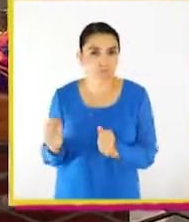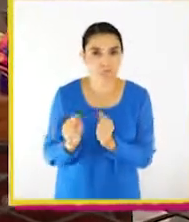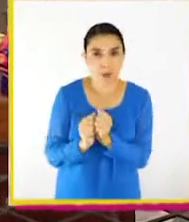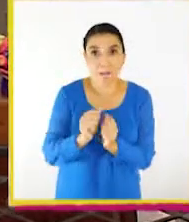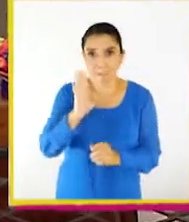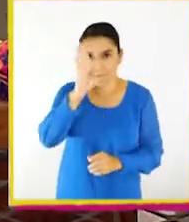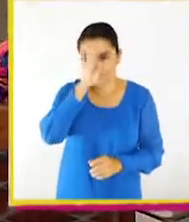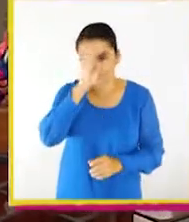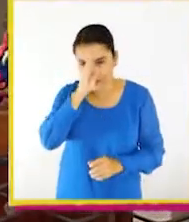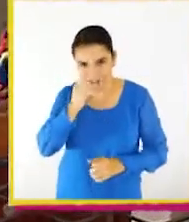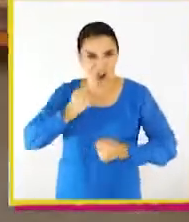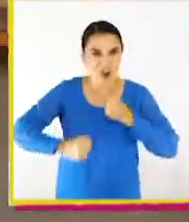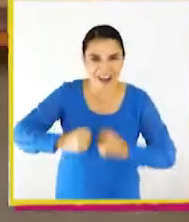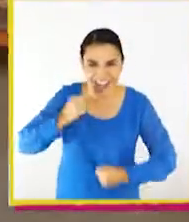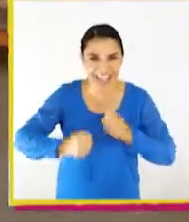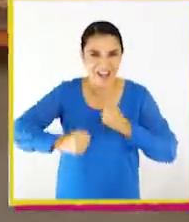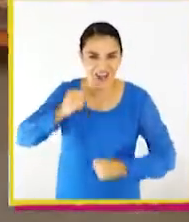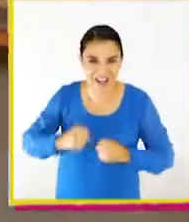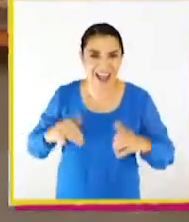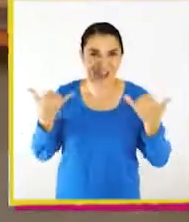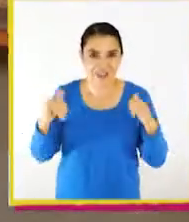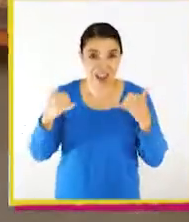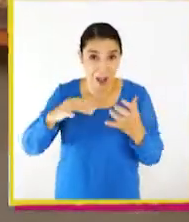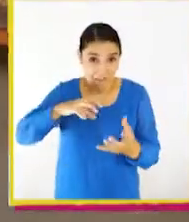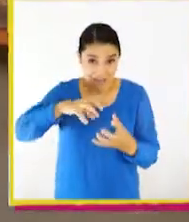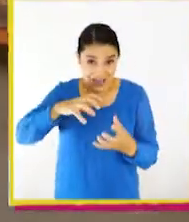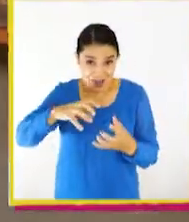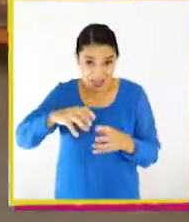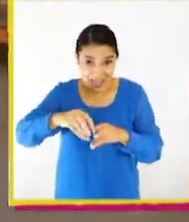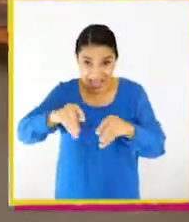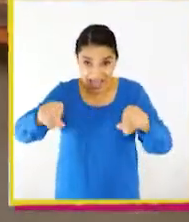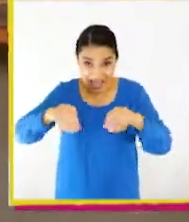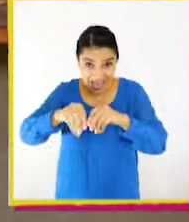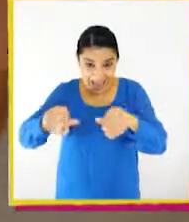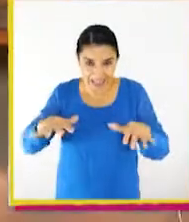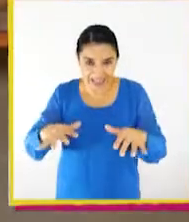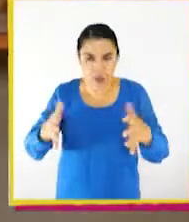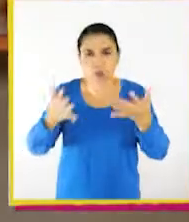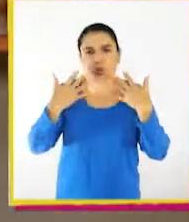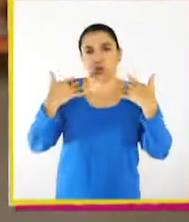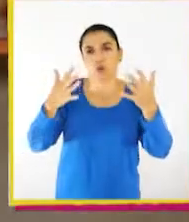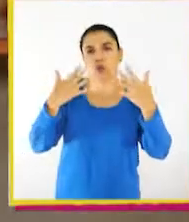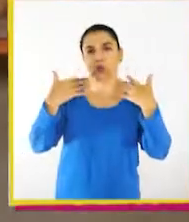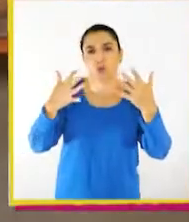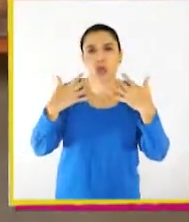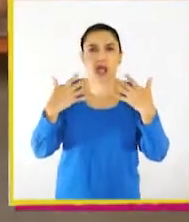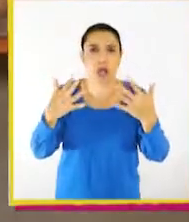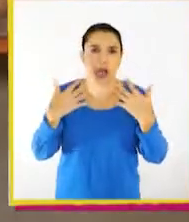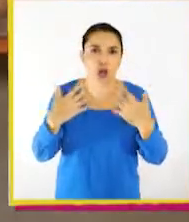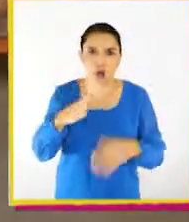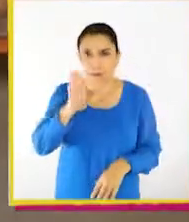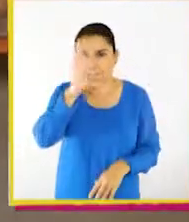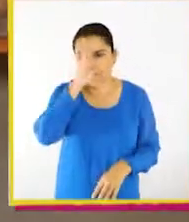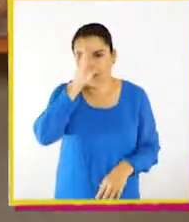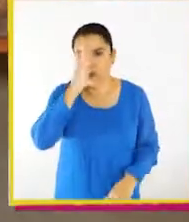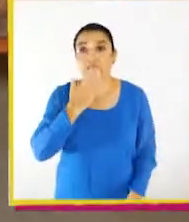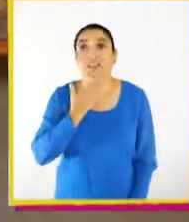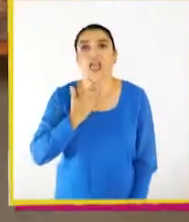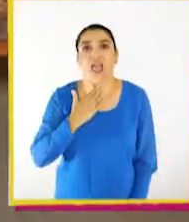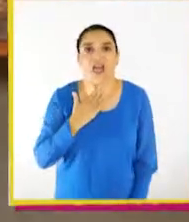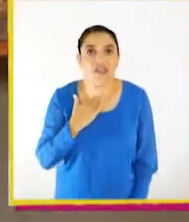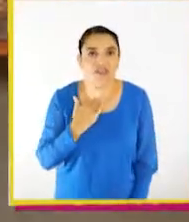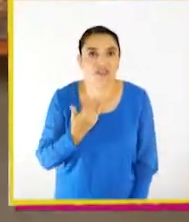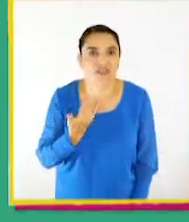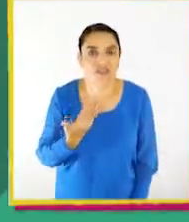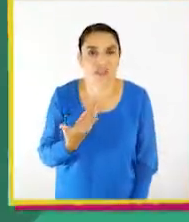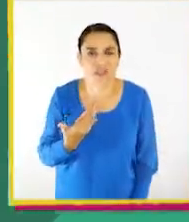con mi perro Titán, que corría como loco jugando con una pelota en la arena. Hacía tanto calor, se notaba que Titán tenía